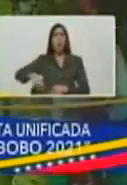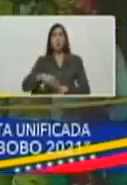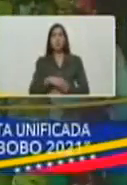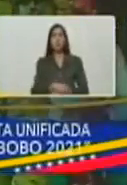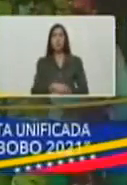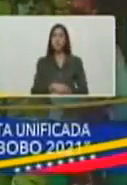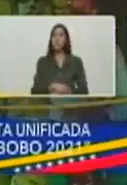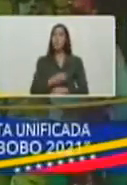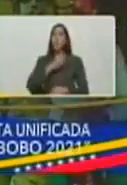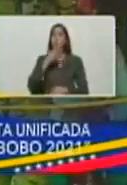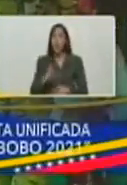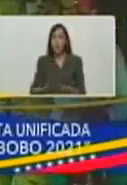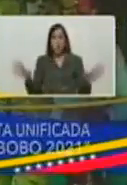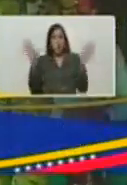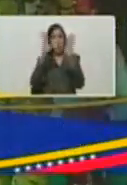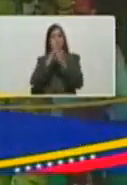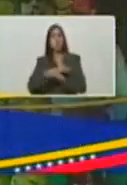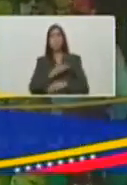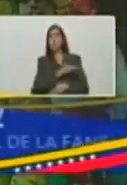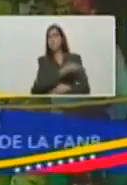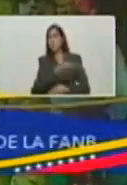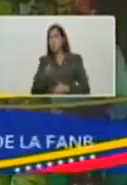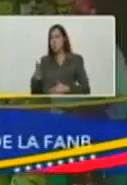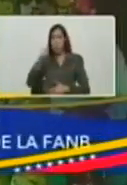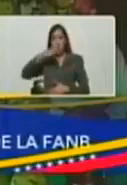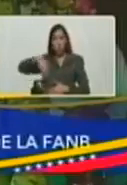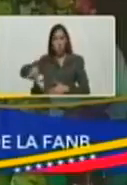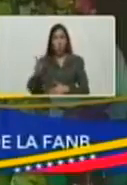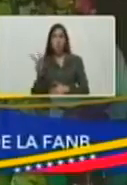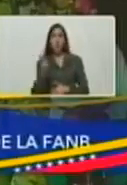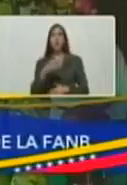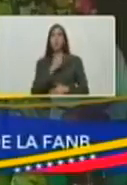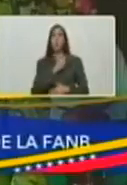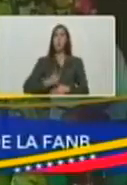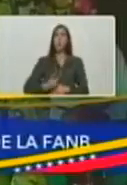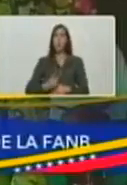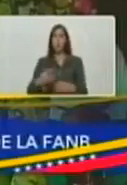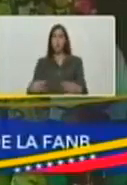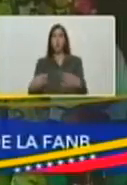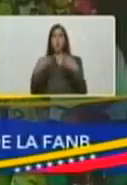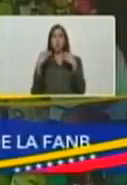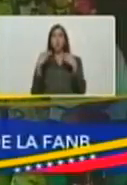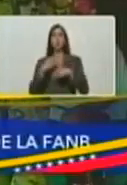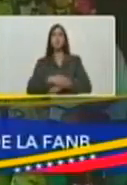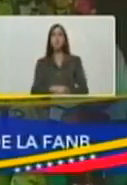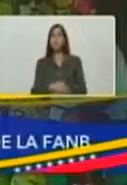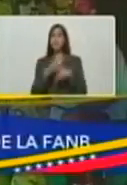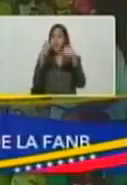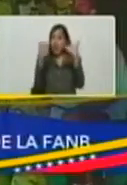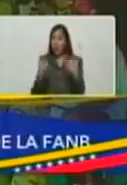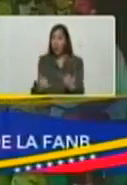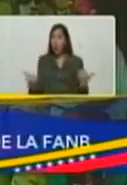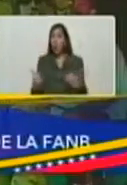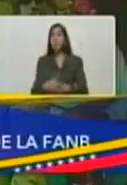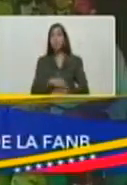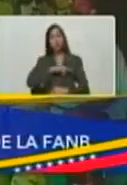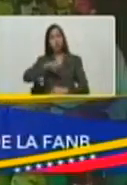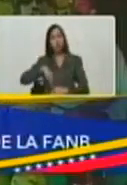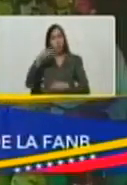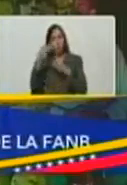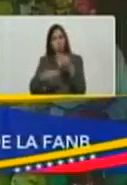Bueno, buenas noches, mi comandante. Buenas noches para el pueblo de Venezuela que nos escuchan. En este momento estamos haciendo